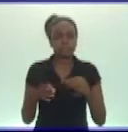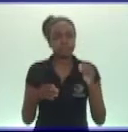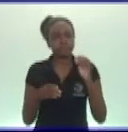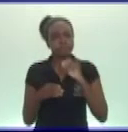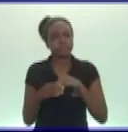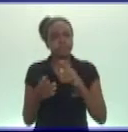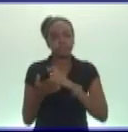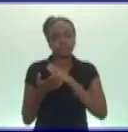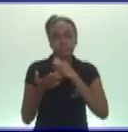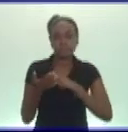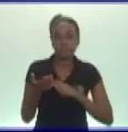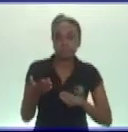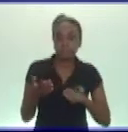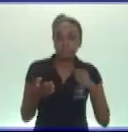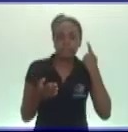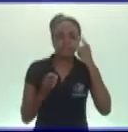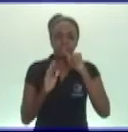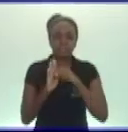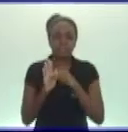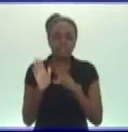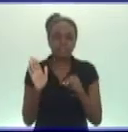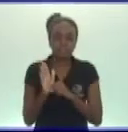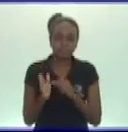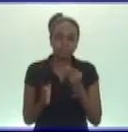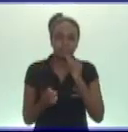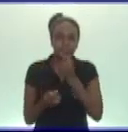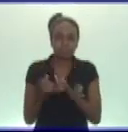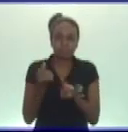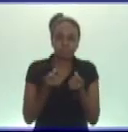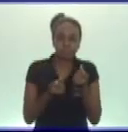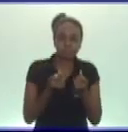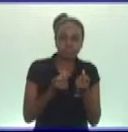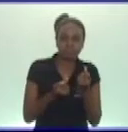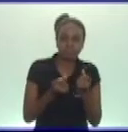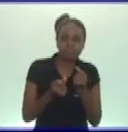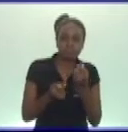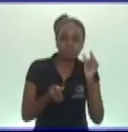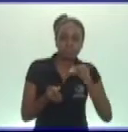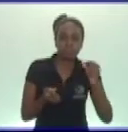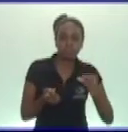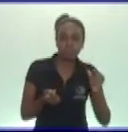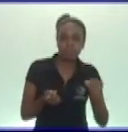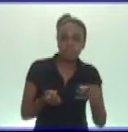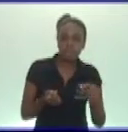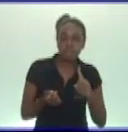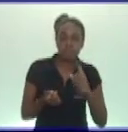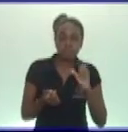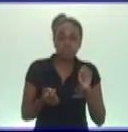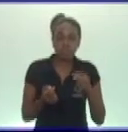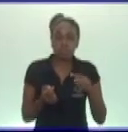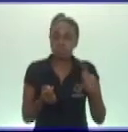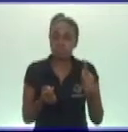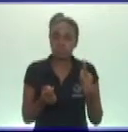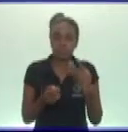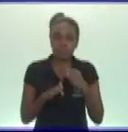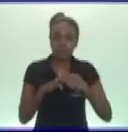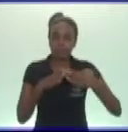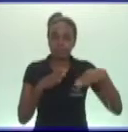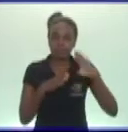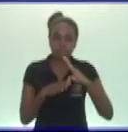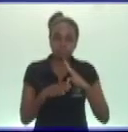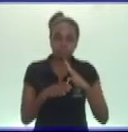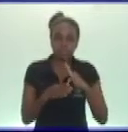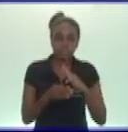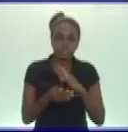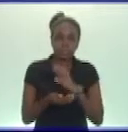la obra, las características de cada uno de los personajes, no únicamente de su personaje que cumple el rol protagónico, que es